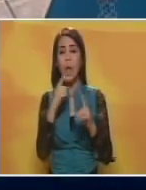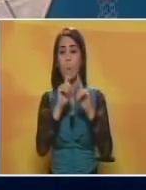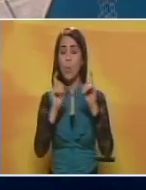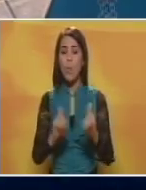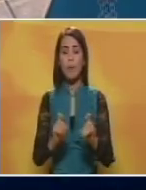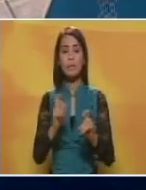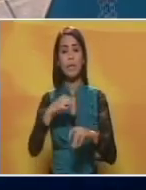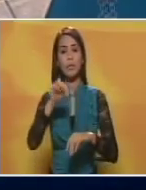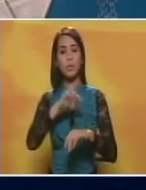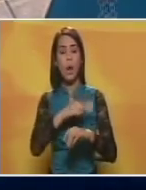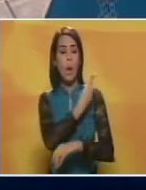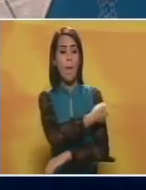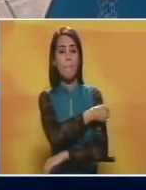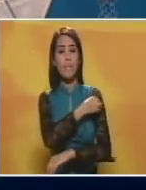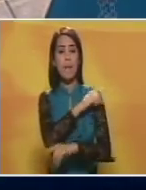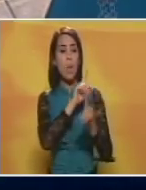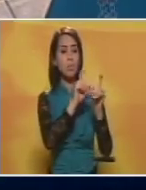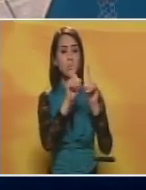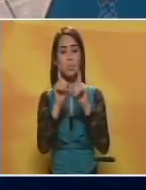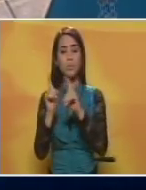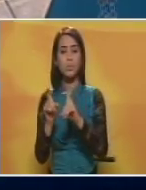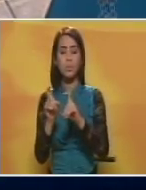nacional de hospitales que se